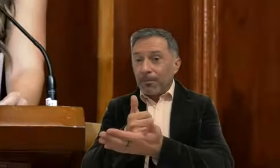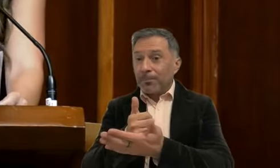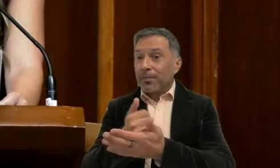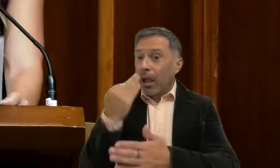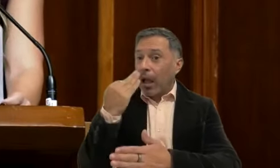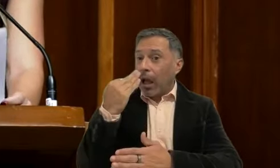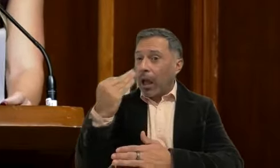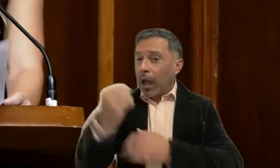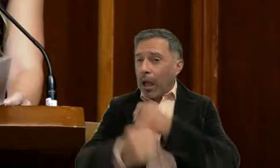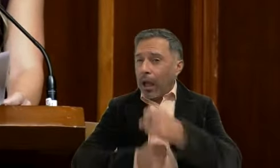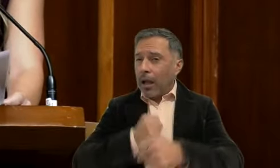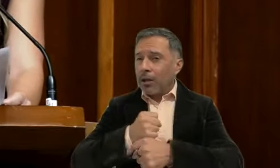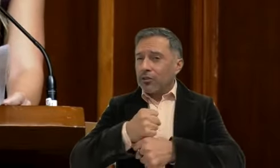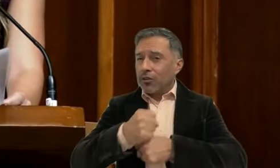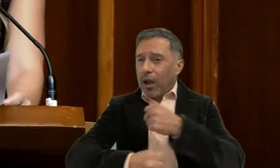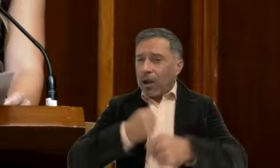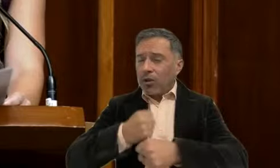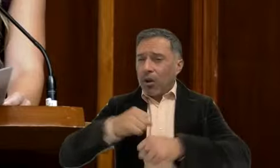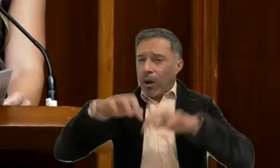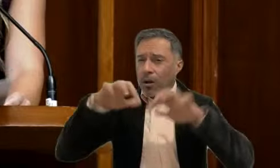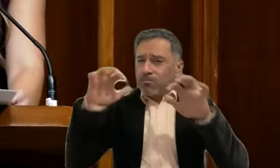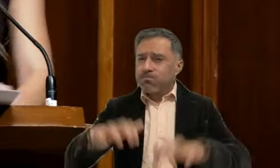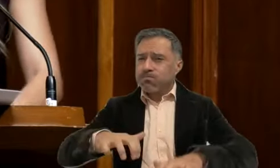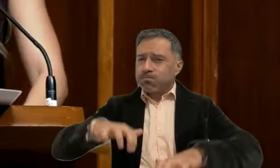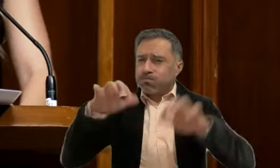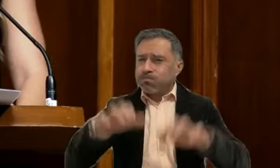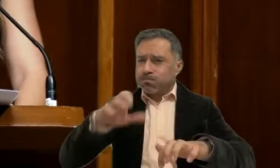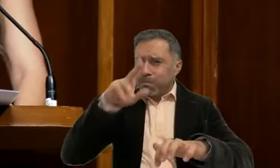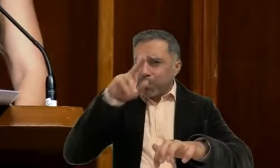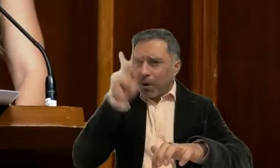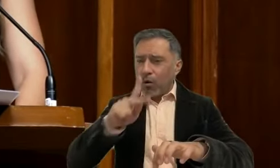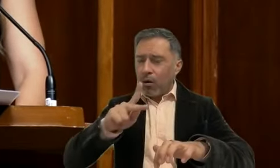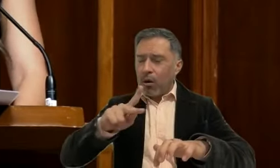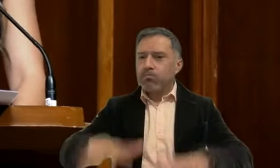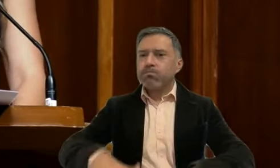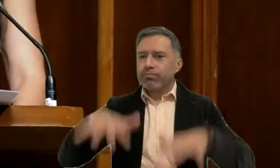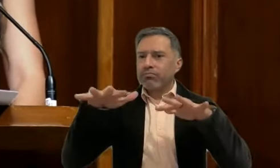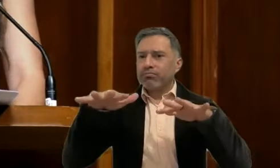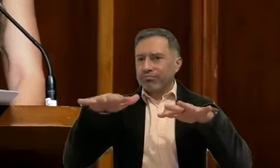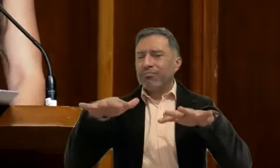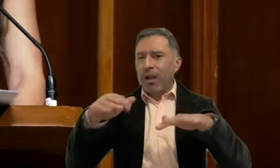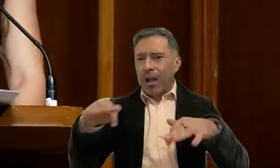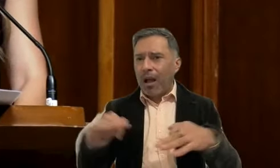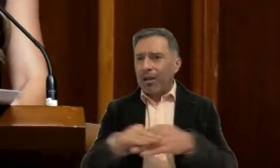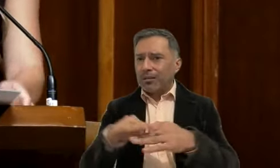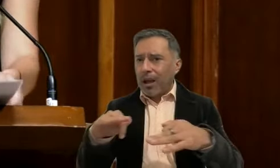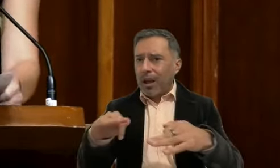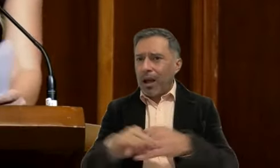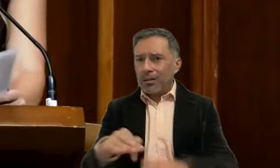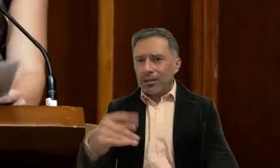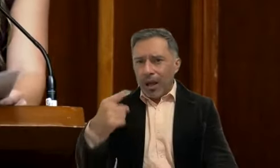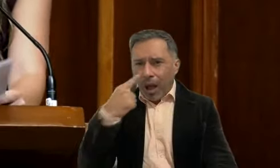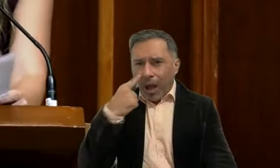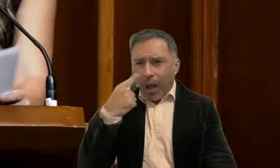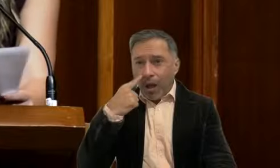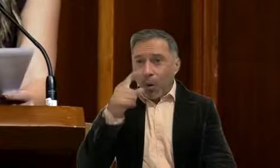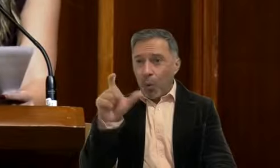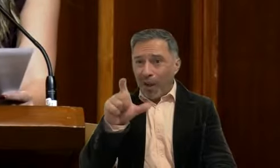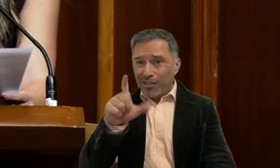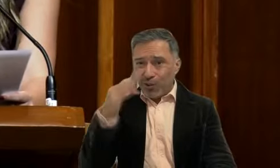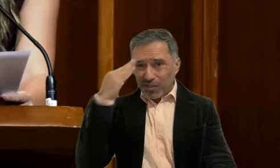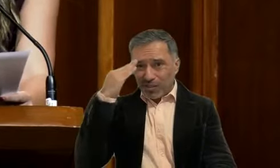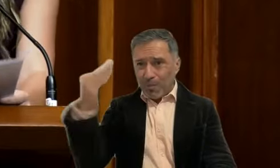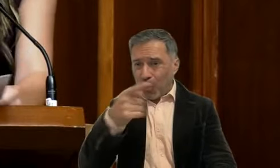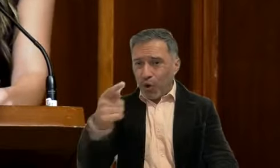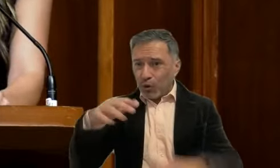las precipitaciones extremas son cada vez más frecuentes en cada temporada de lluvias, mismas que